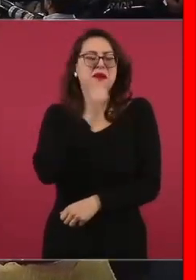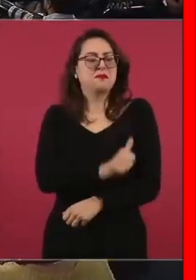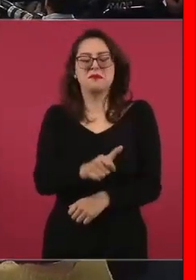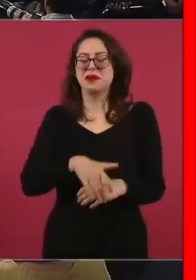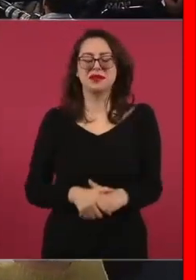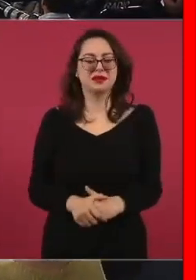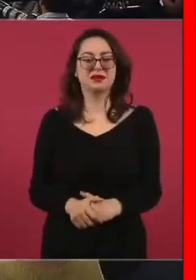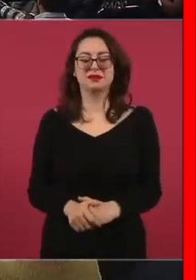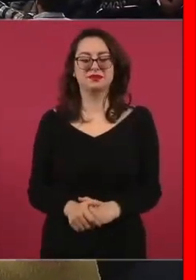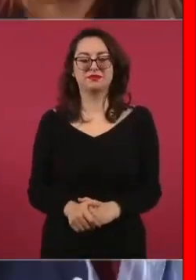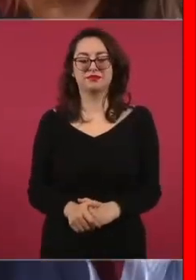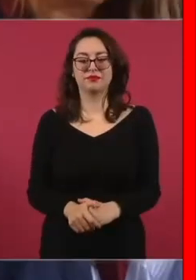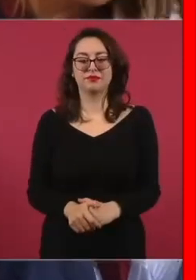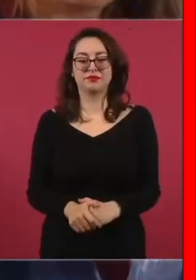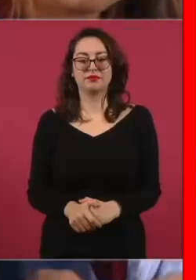corcholatas